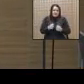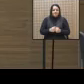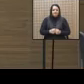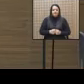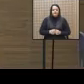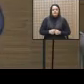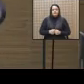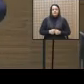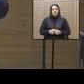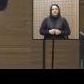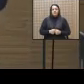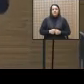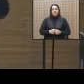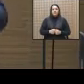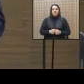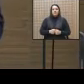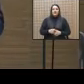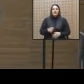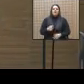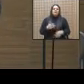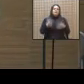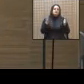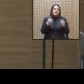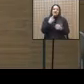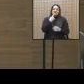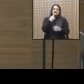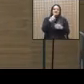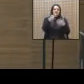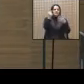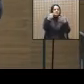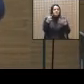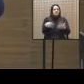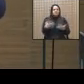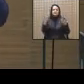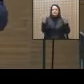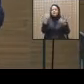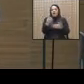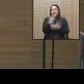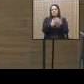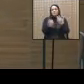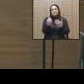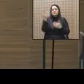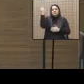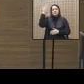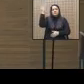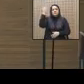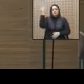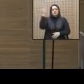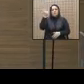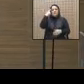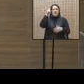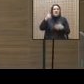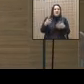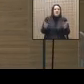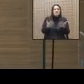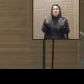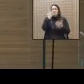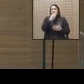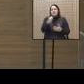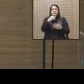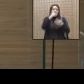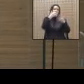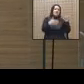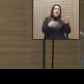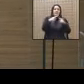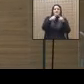de uno incendiar y echarse un discurso para subirlo y muy bonito y todo eso, es que la realidad